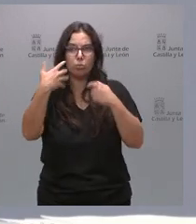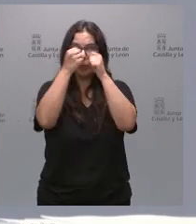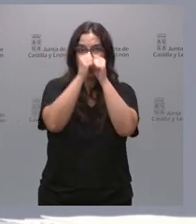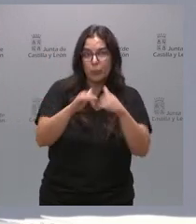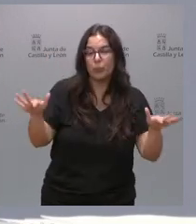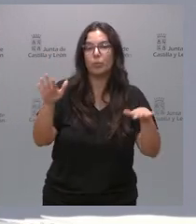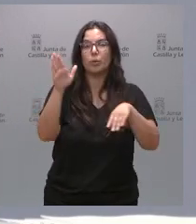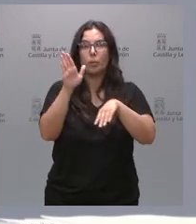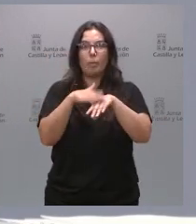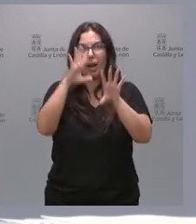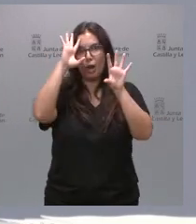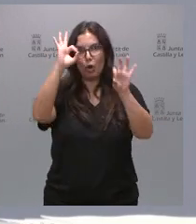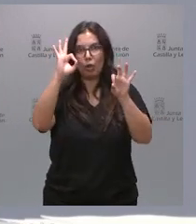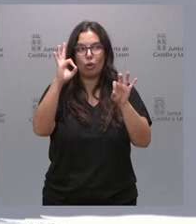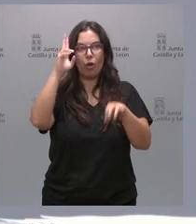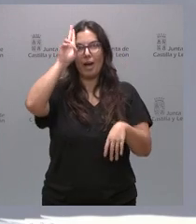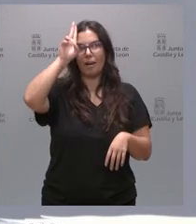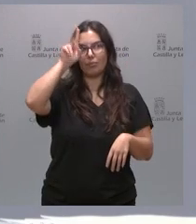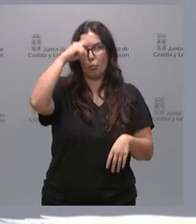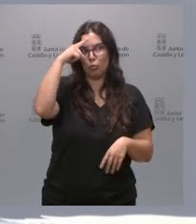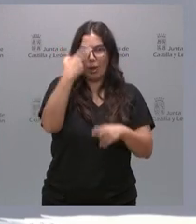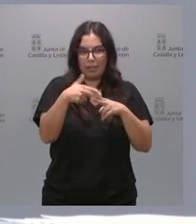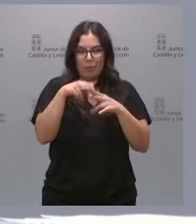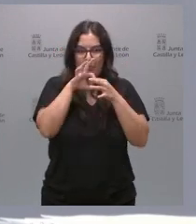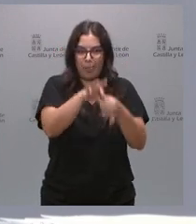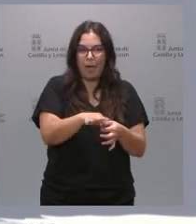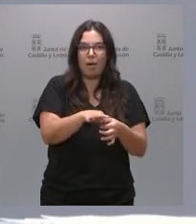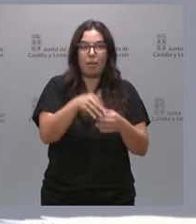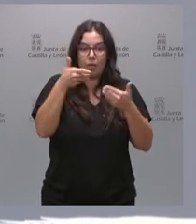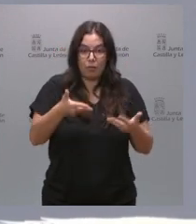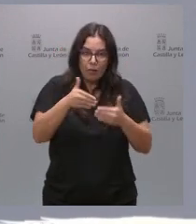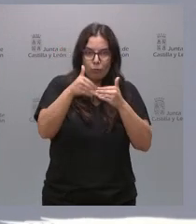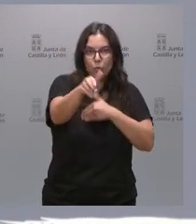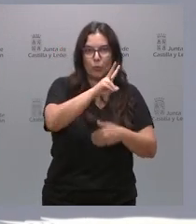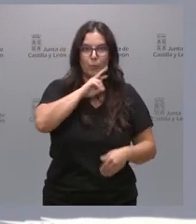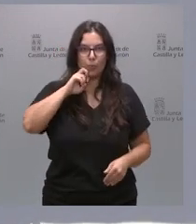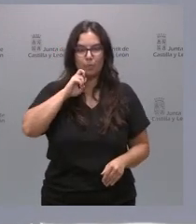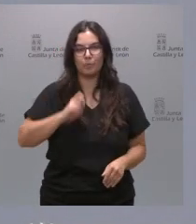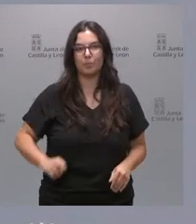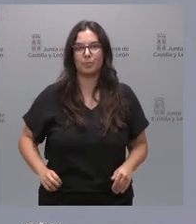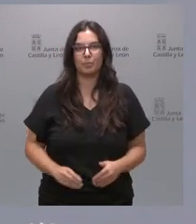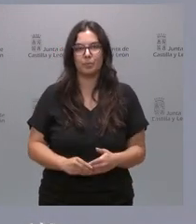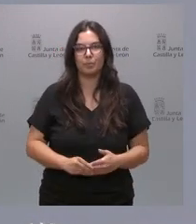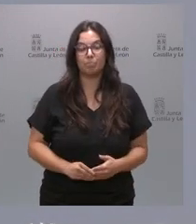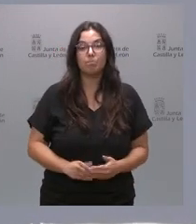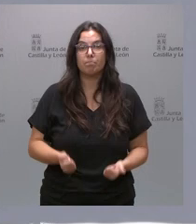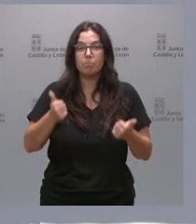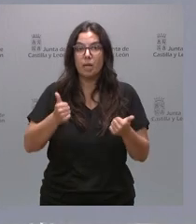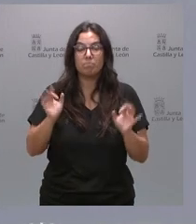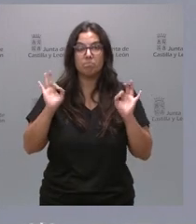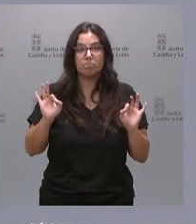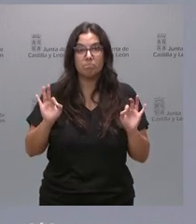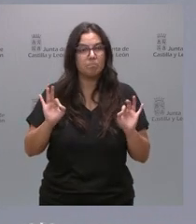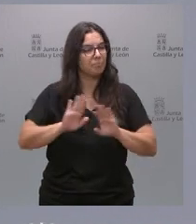que lógicamente una actividad cultural como esta pues tenga presente y tenga futuro la pregunta más